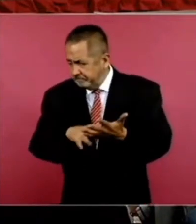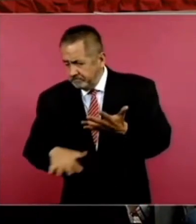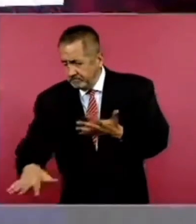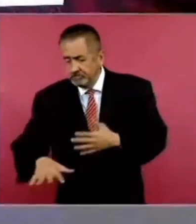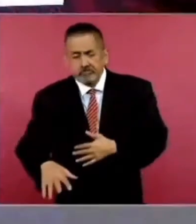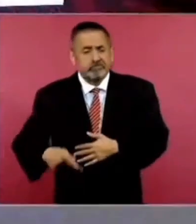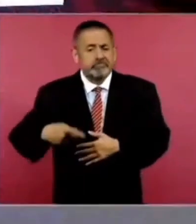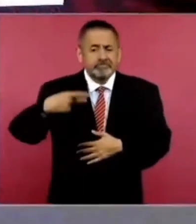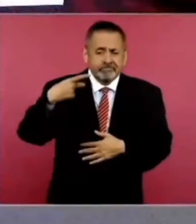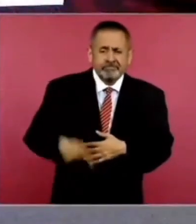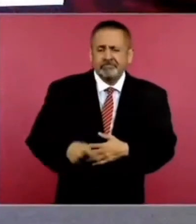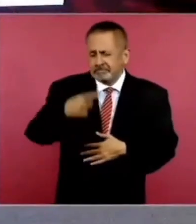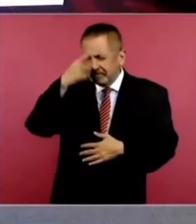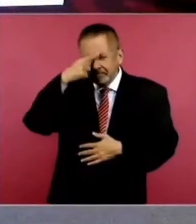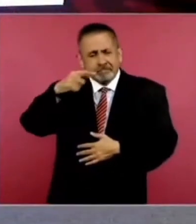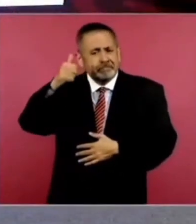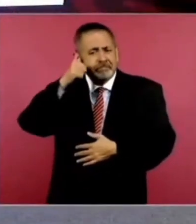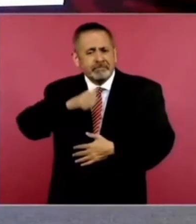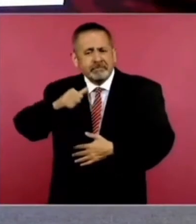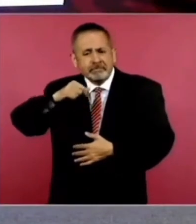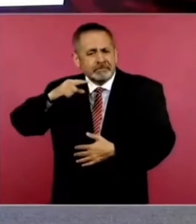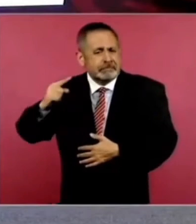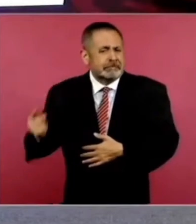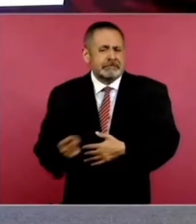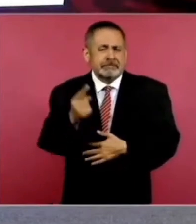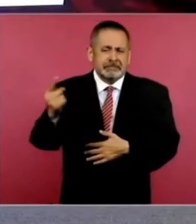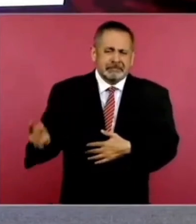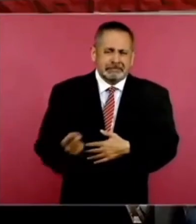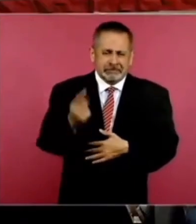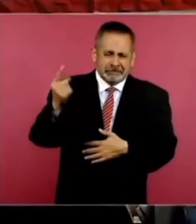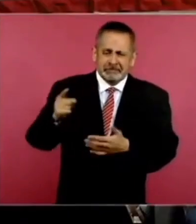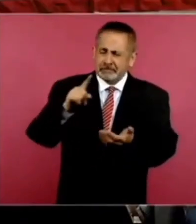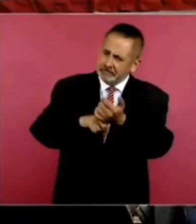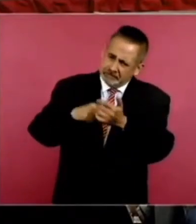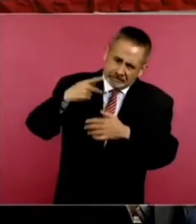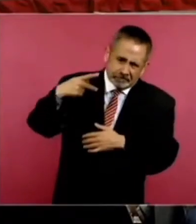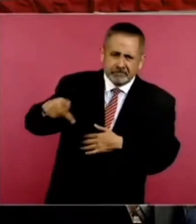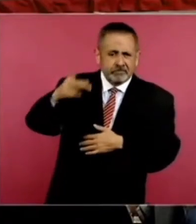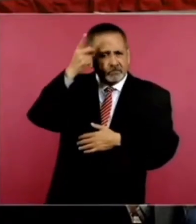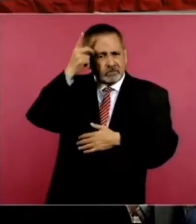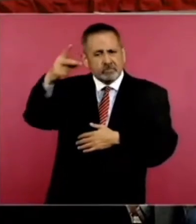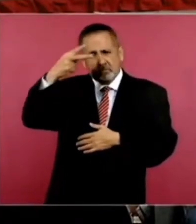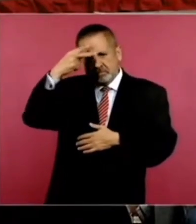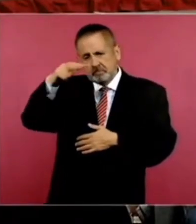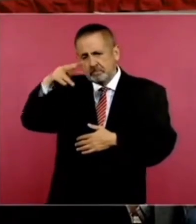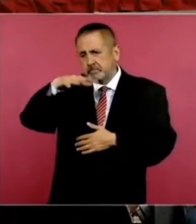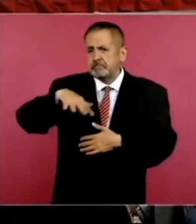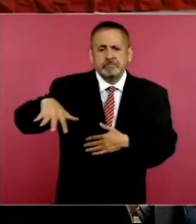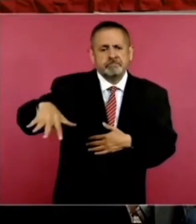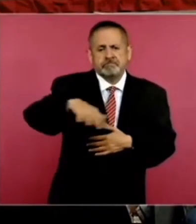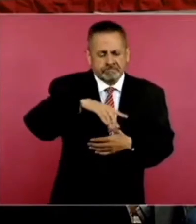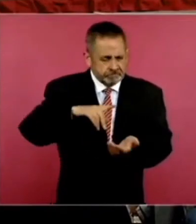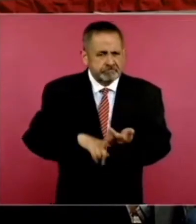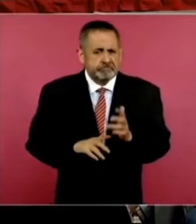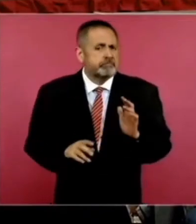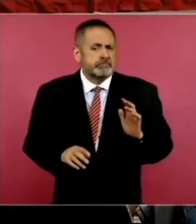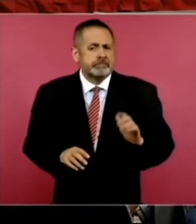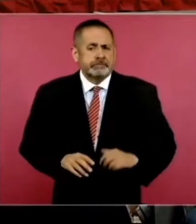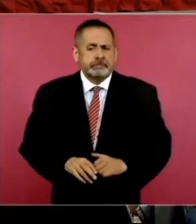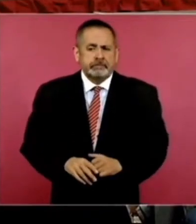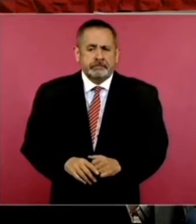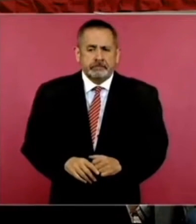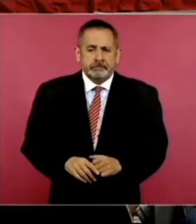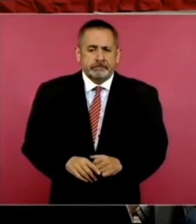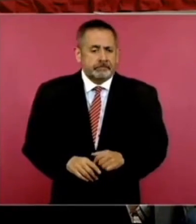son a perpetuidad propiedad única y exclusiva del pueblo de México, del pueblo mexicano.